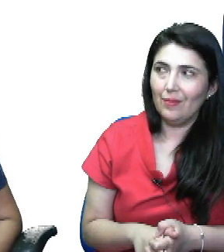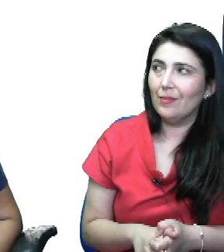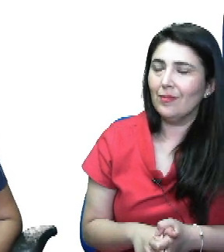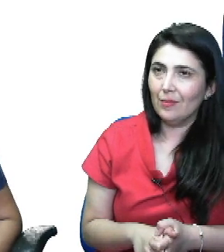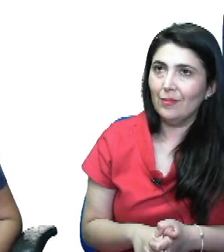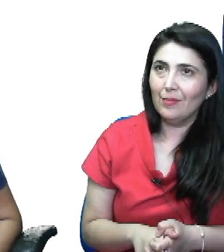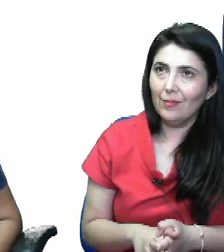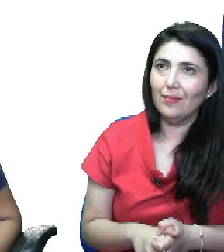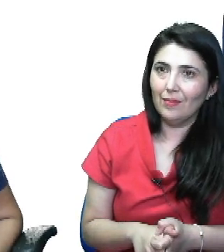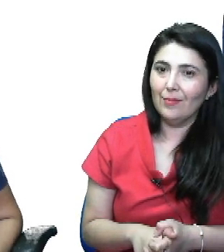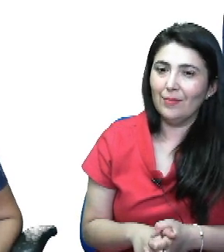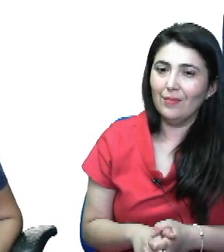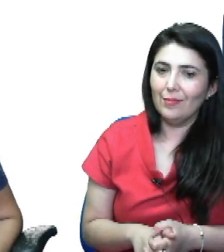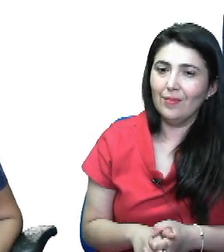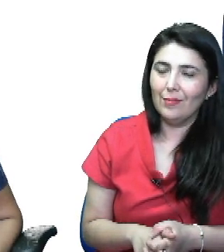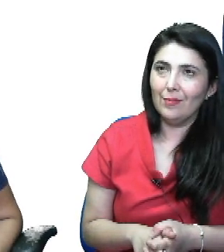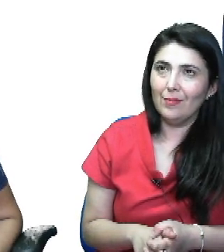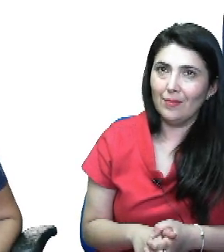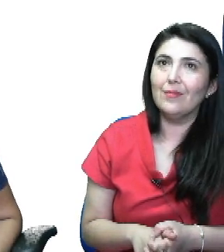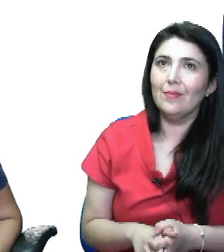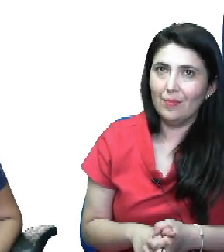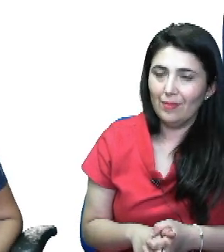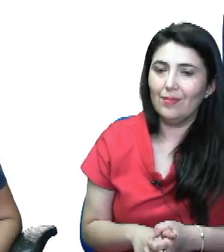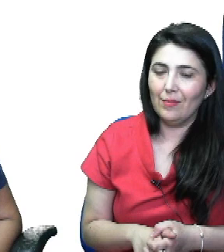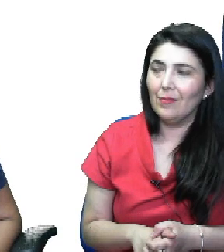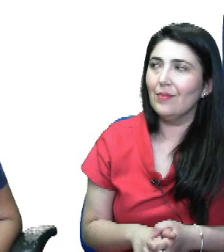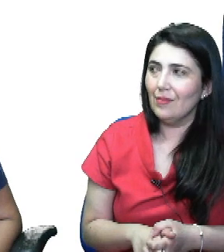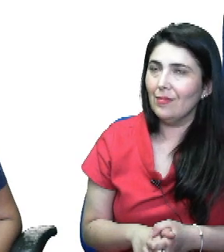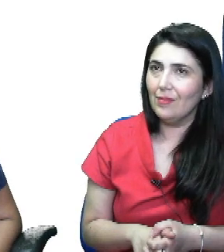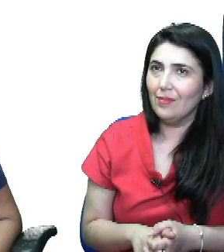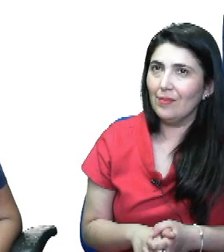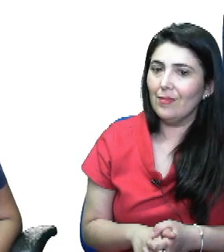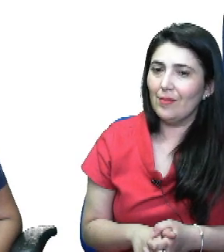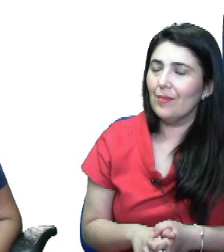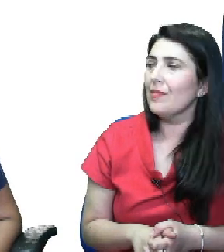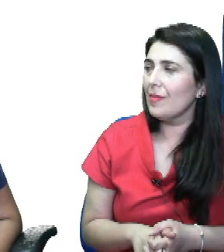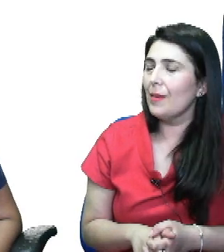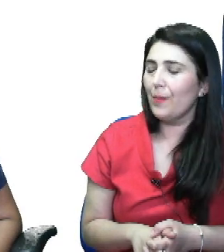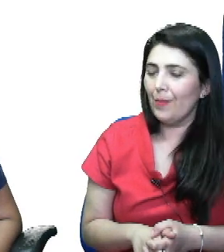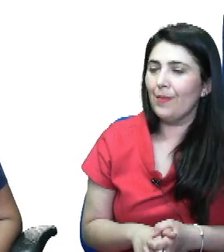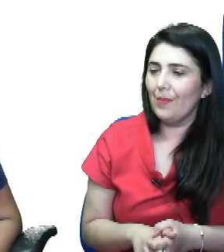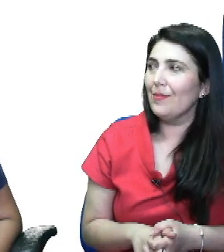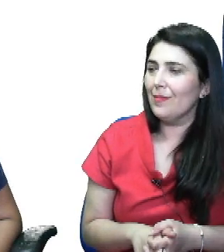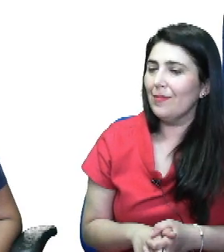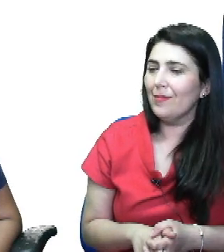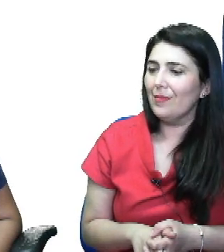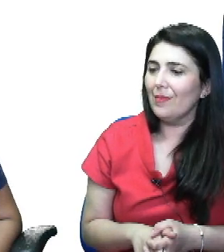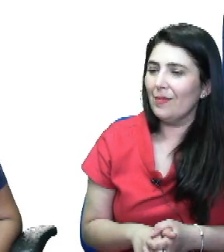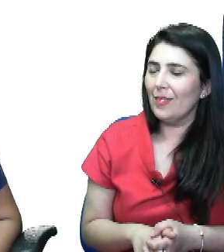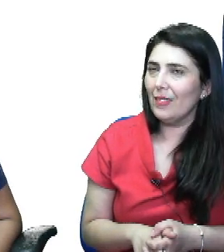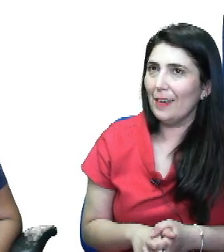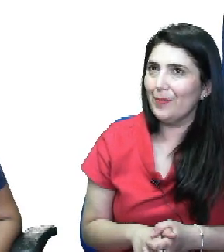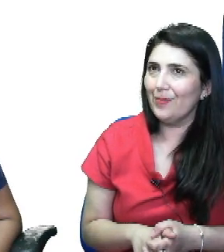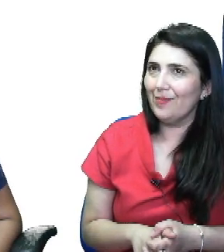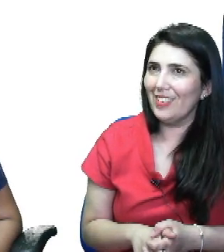mental debiese contar, sobre todo con el país en que vivimos y con también los nuevos desafíos que se nos están planteando como comunidad y